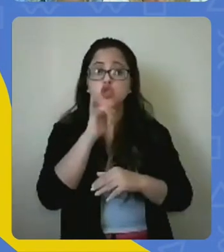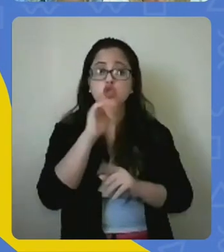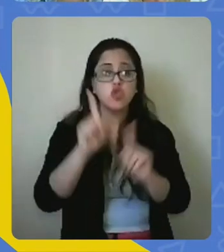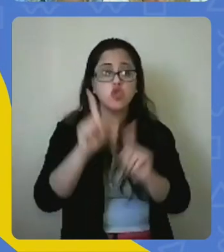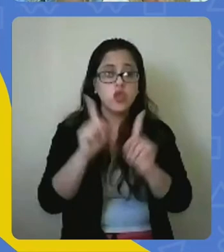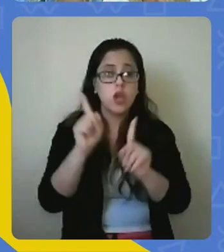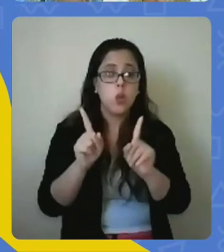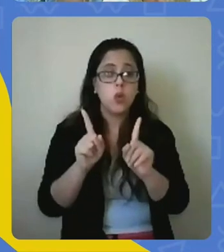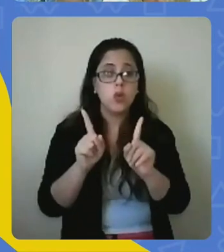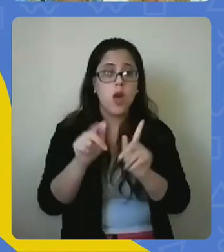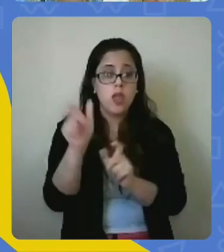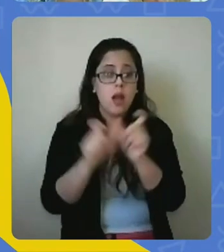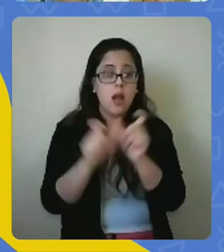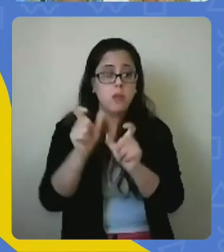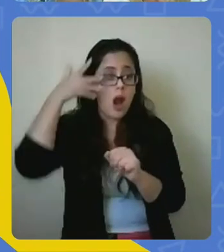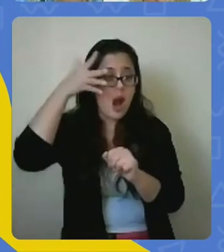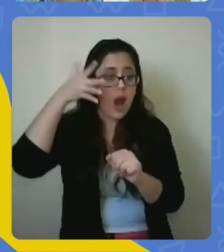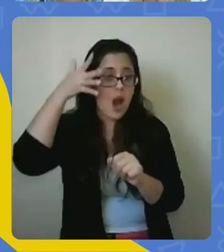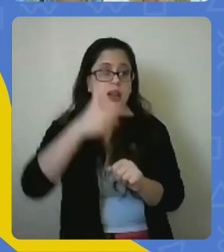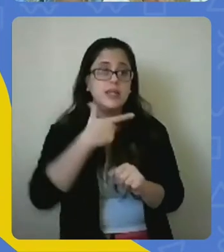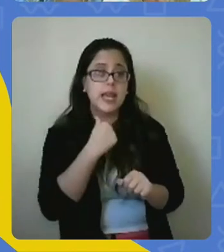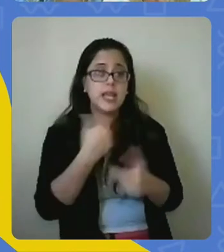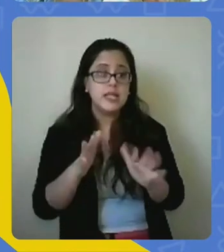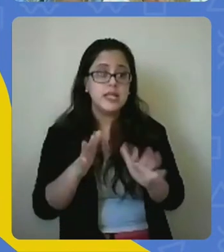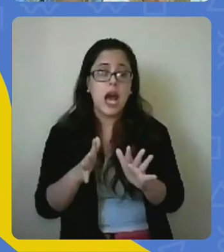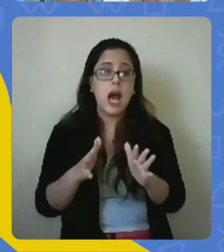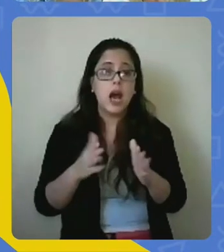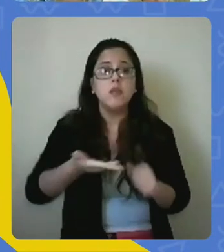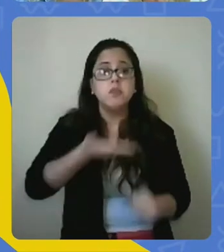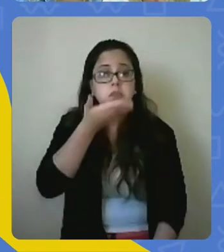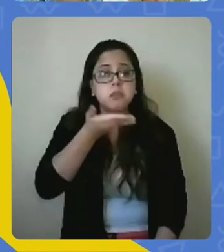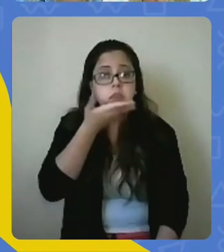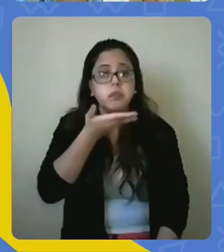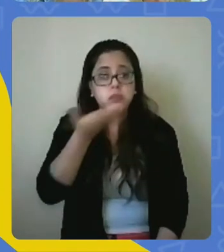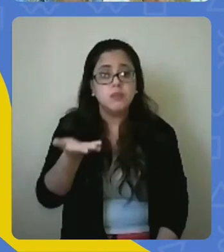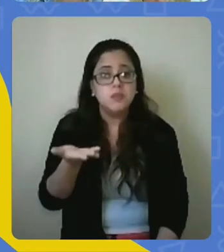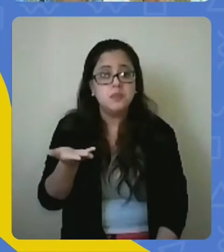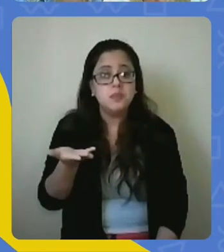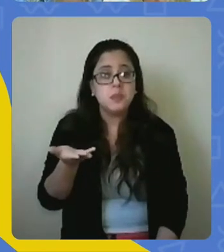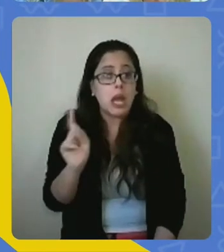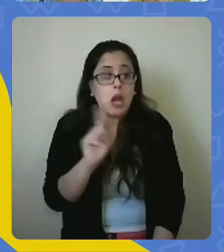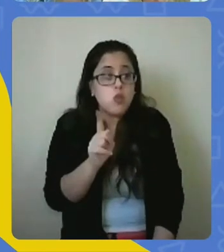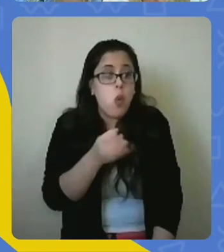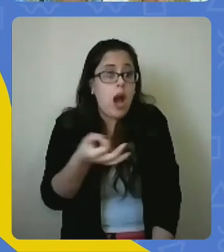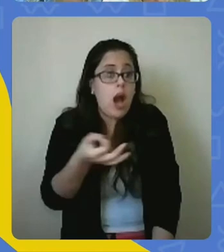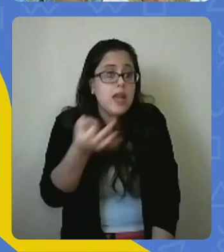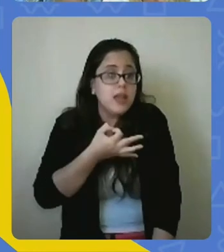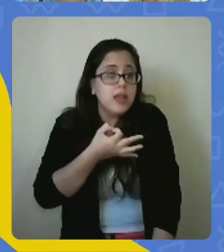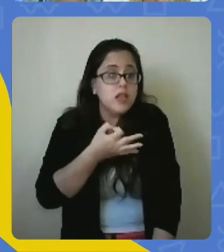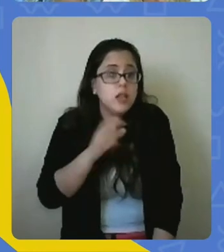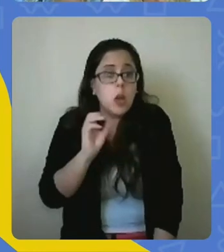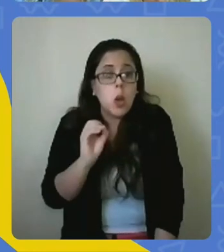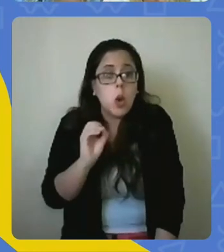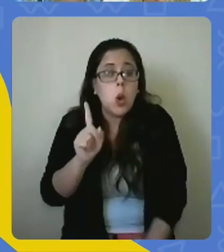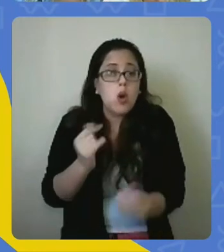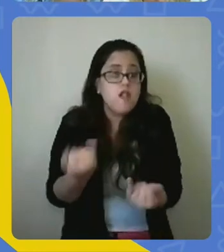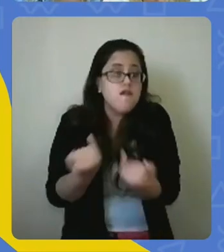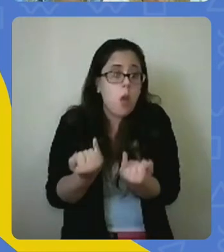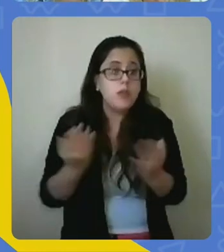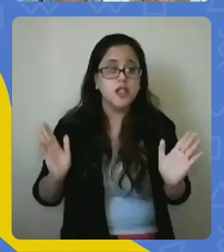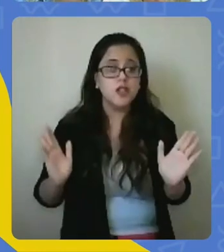nuestros panelistas quisiera dejarnos algún mensaje, algo que no haya dicho yo, o algún tipo de información.